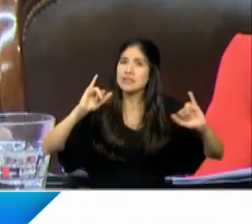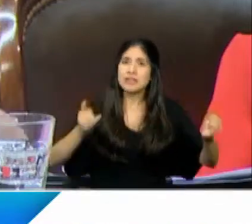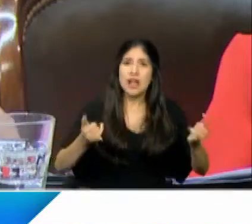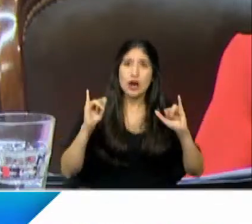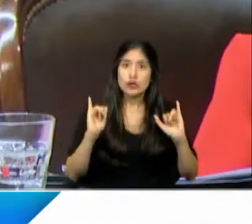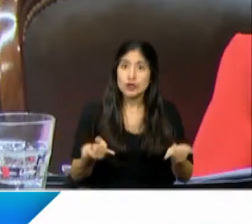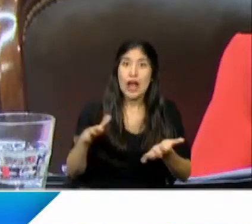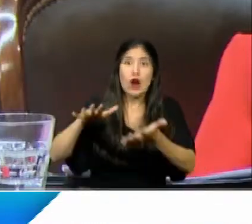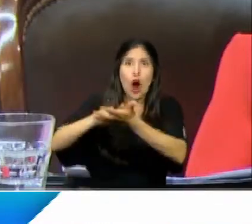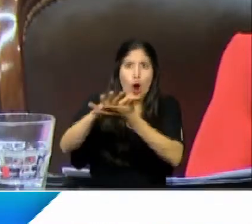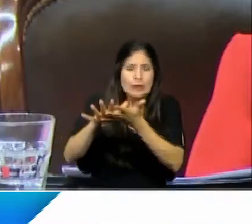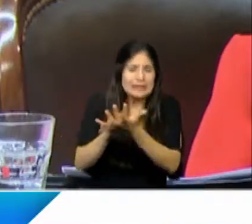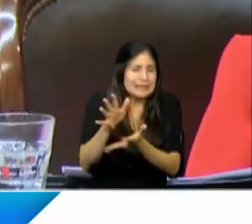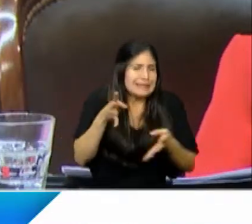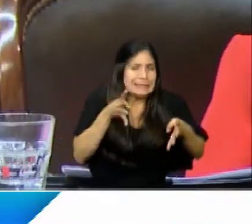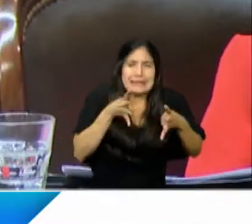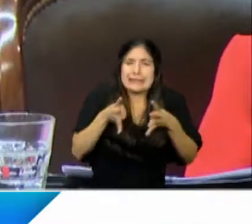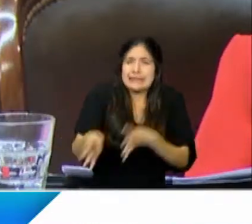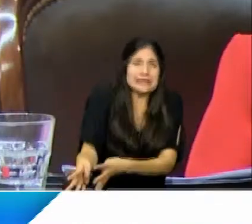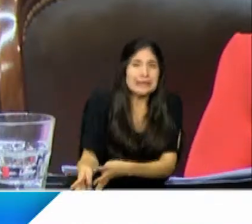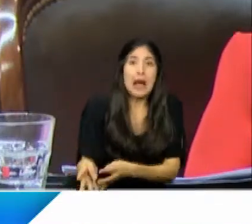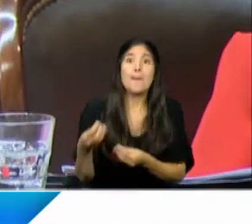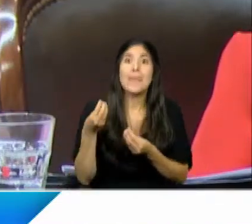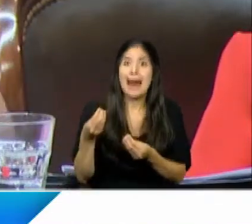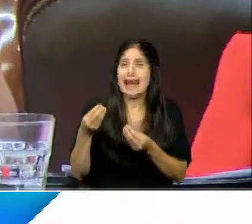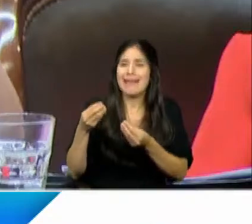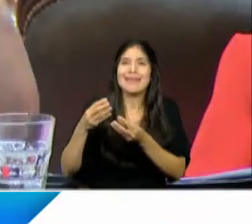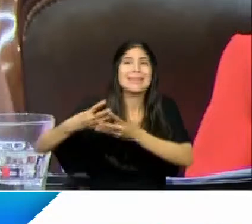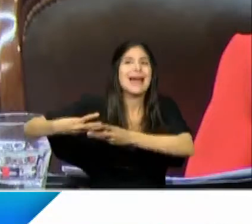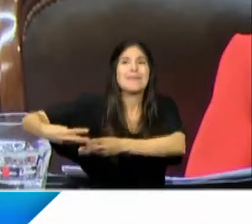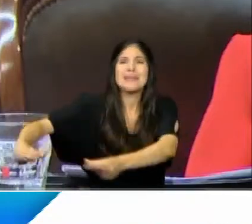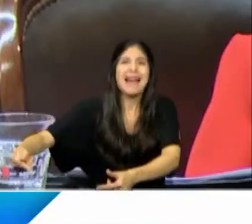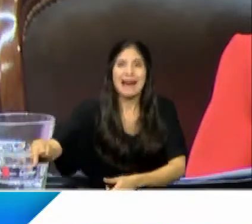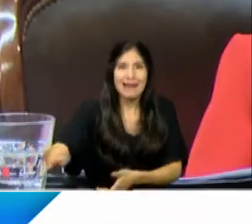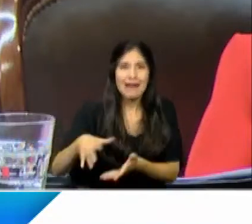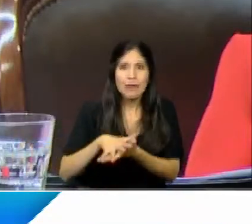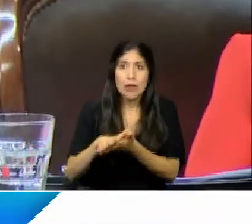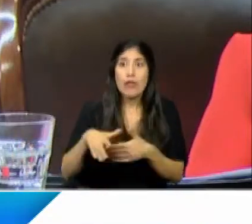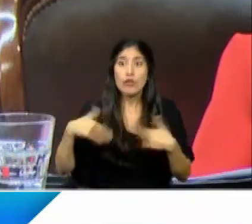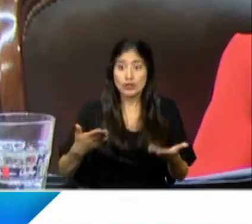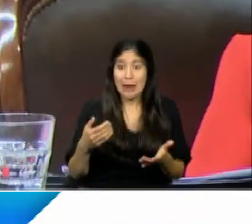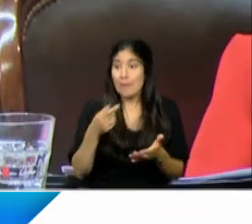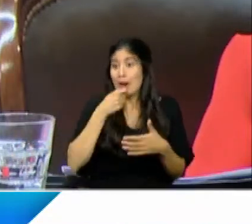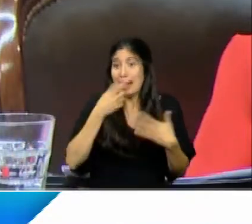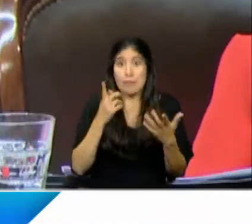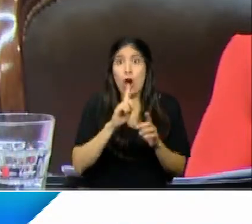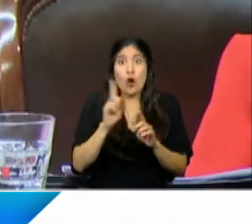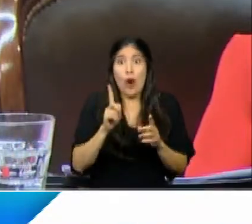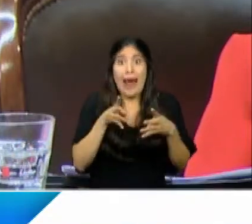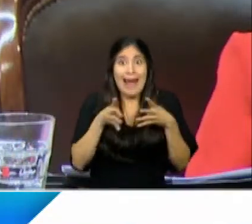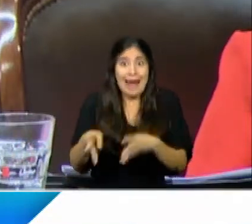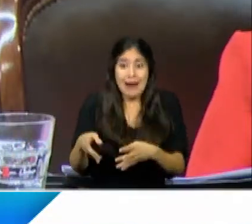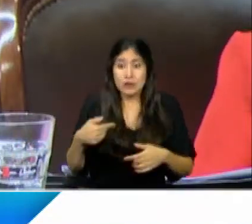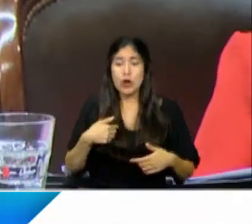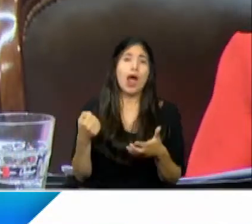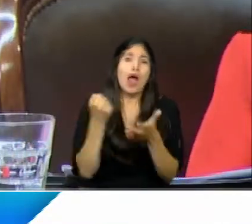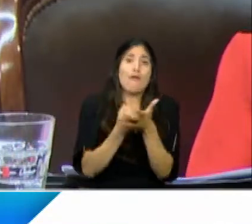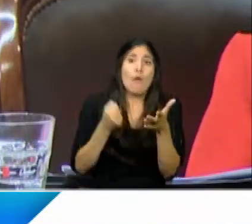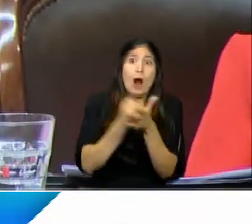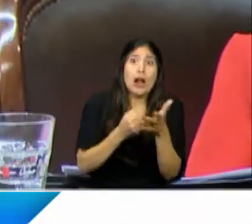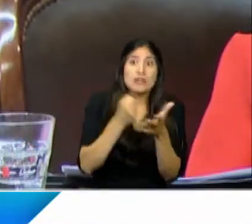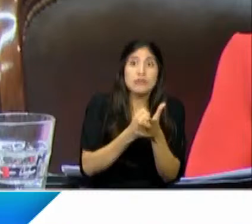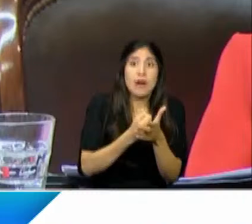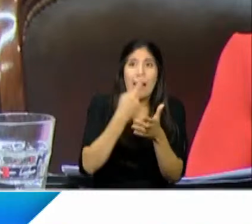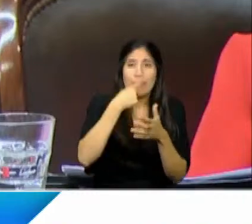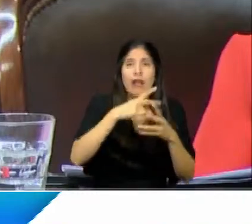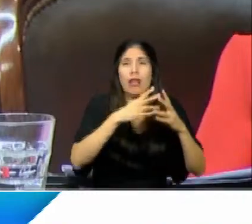contra la corrupción. Porque si no, todo el esfuerzo que están haciendo los argentinos se va a ir por la